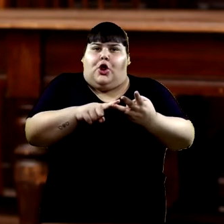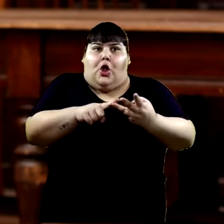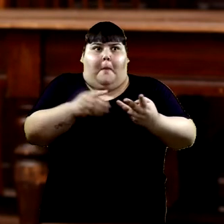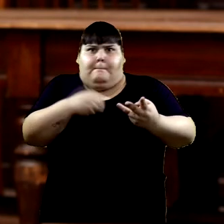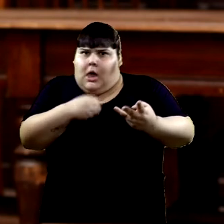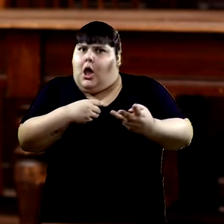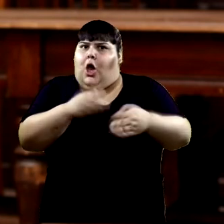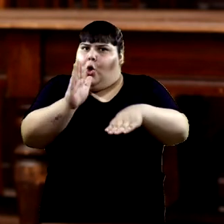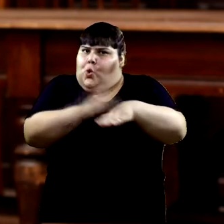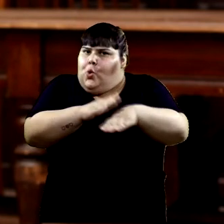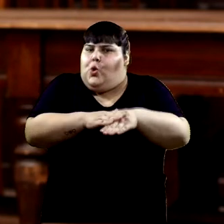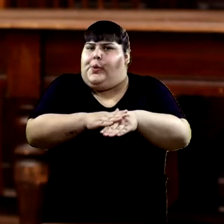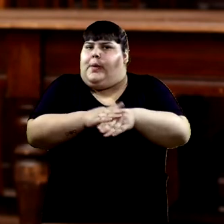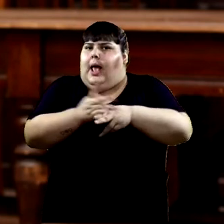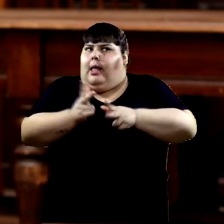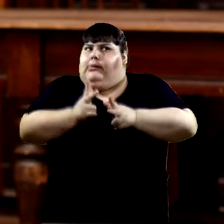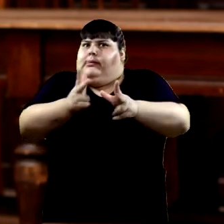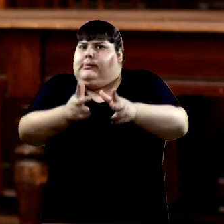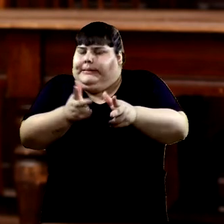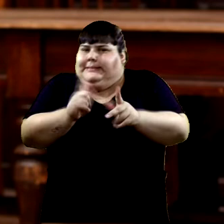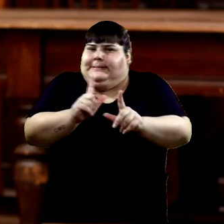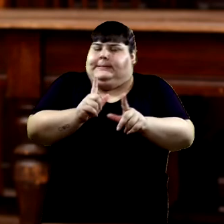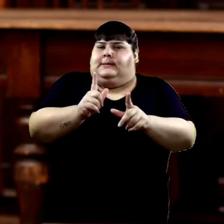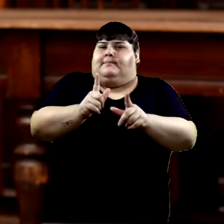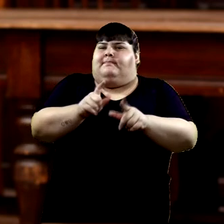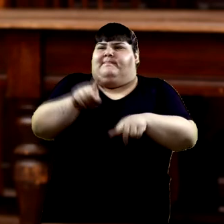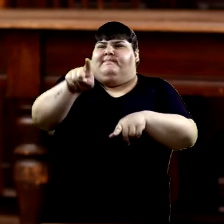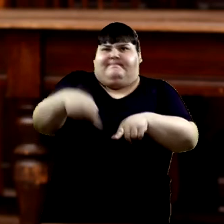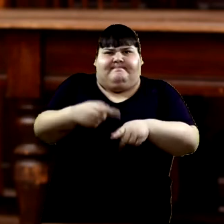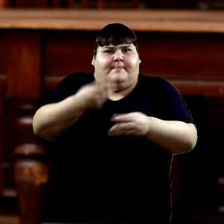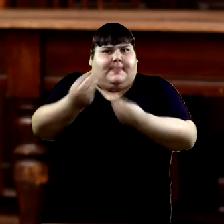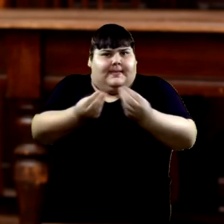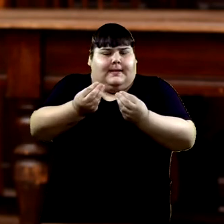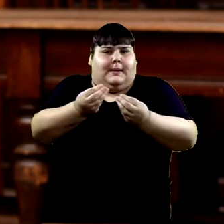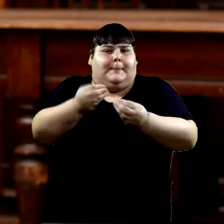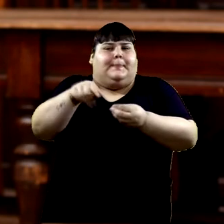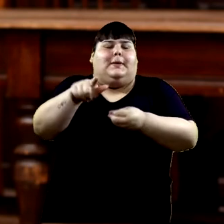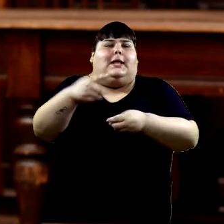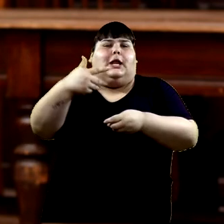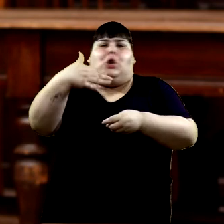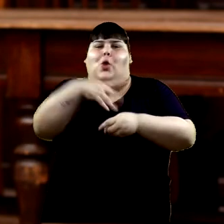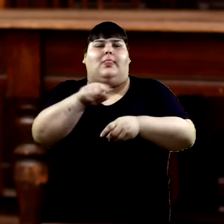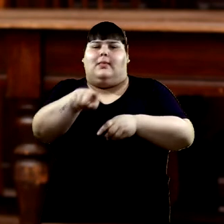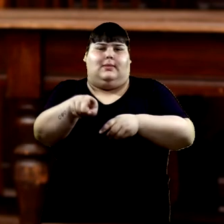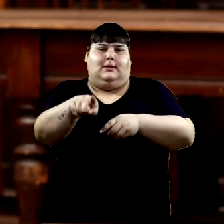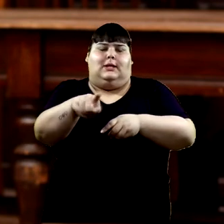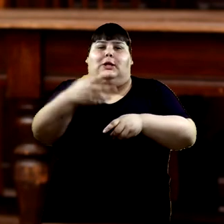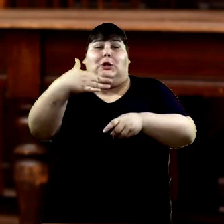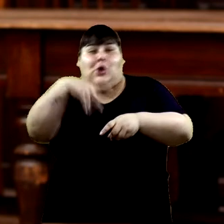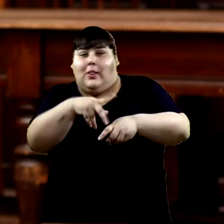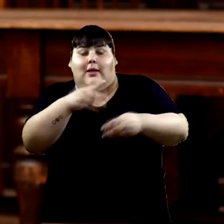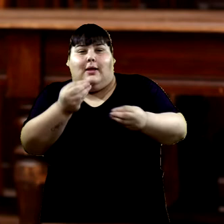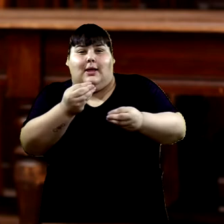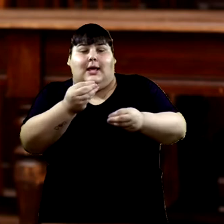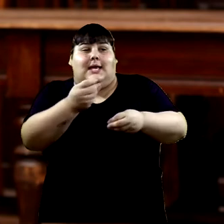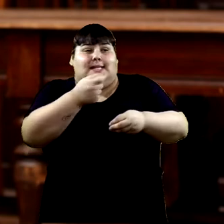pecado, desde la culpa de algo que no se debe decir, es solamente porque no se ha entendido. Es decir, porque no se ha entendido que no estaríamos vivos